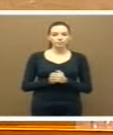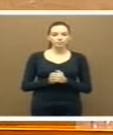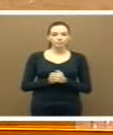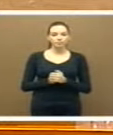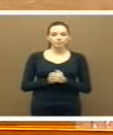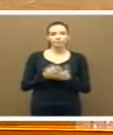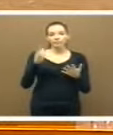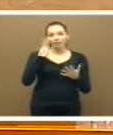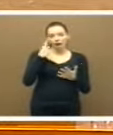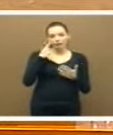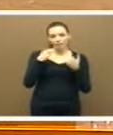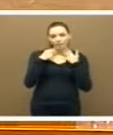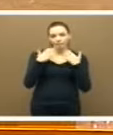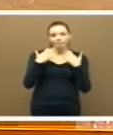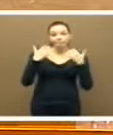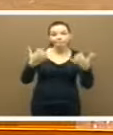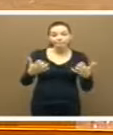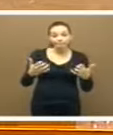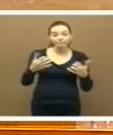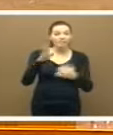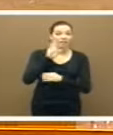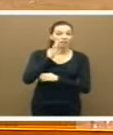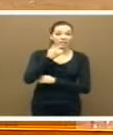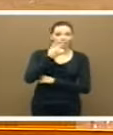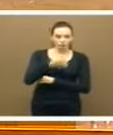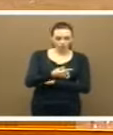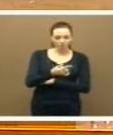A ver, señorías, lo que acabo de decir.